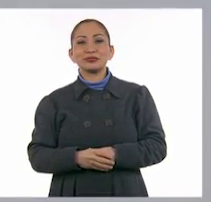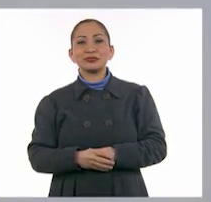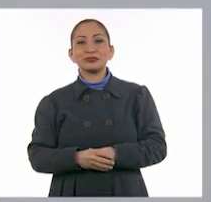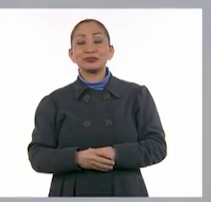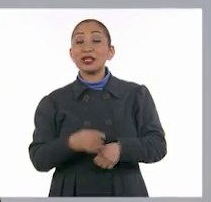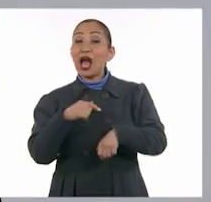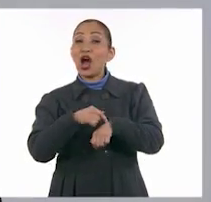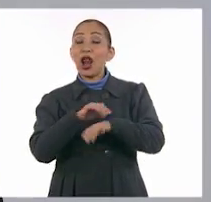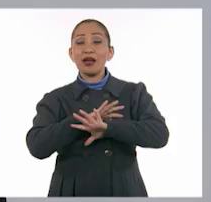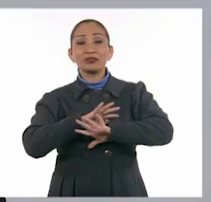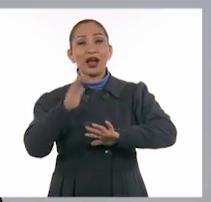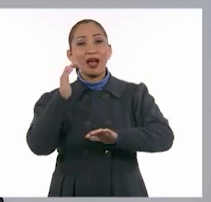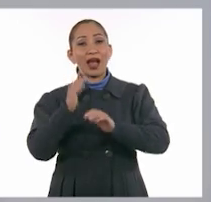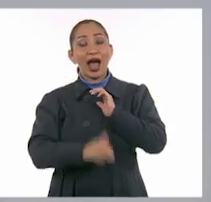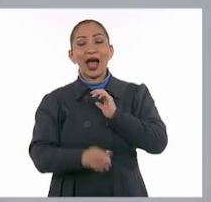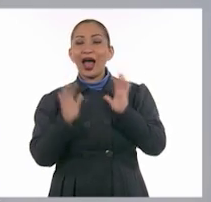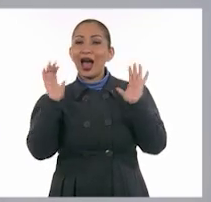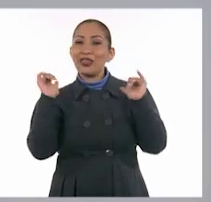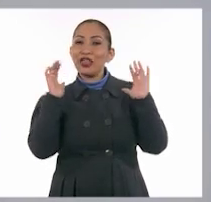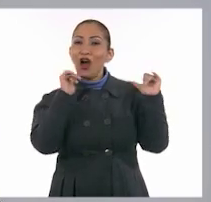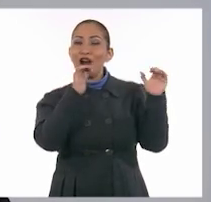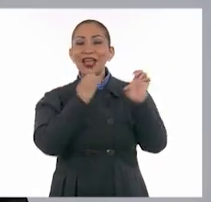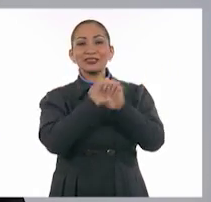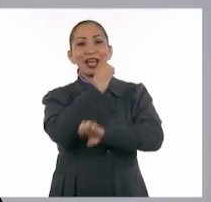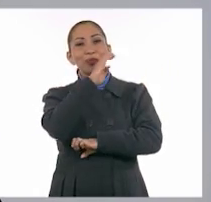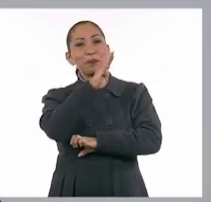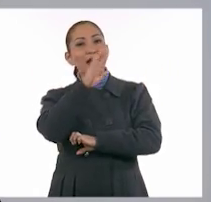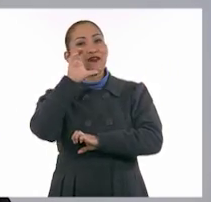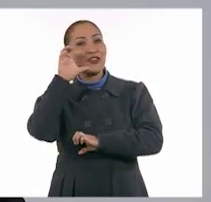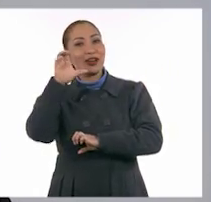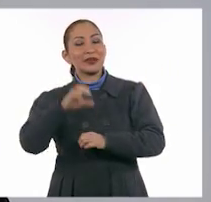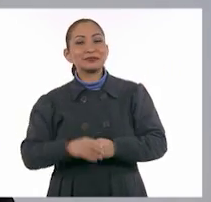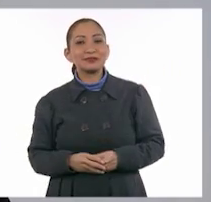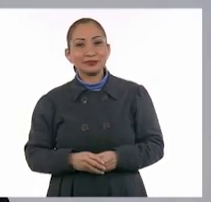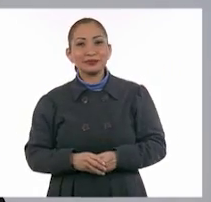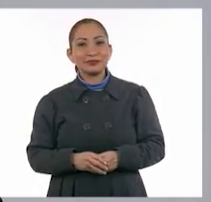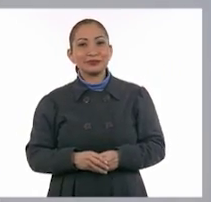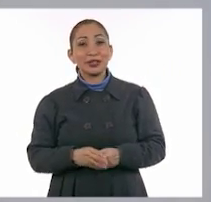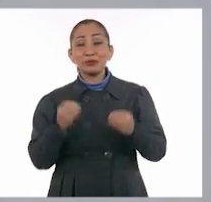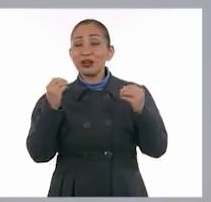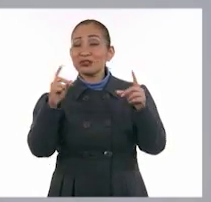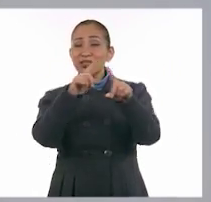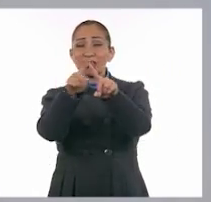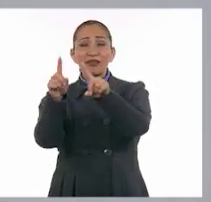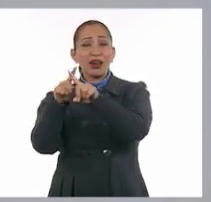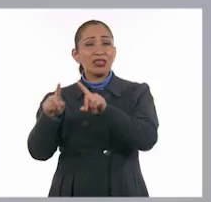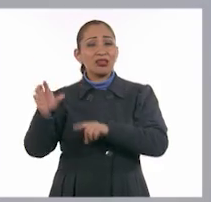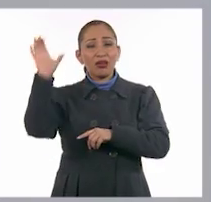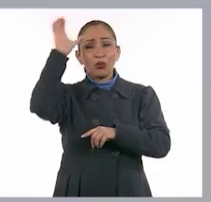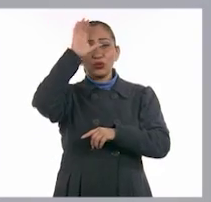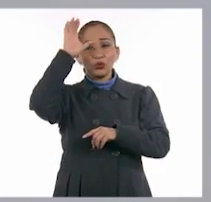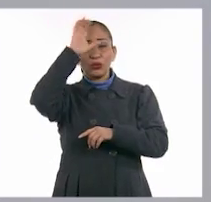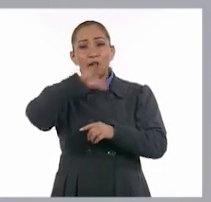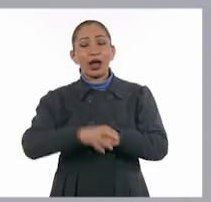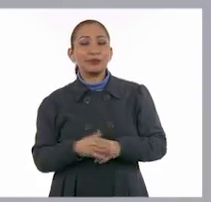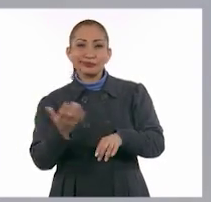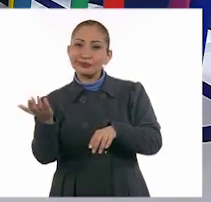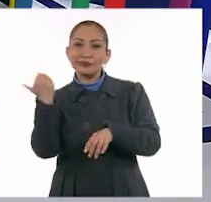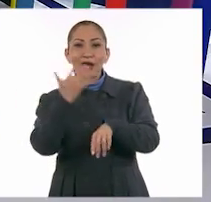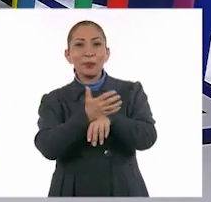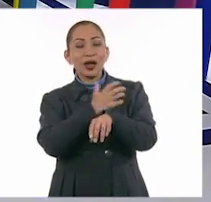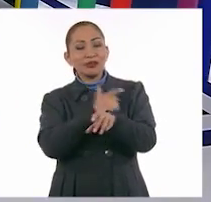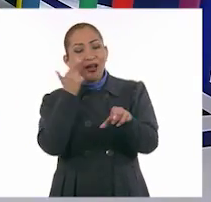Es hora de irnos y decirle adiós al estado de Baja California, con tanta diversidad cultural.